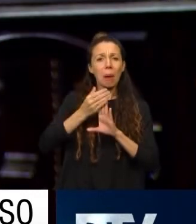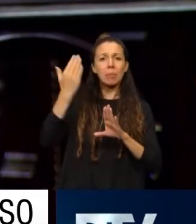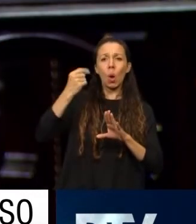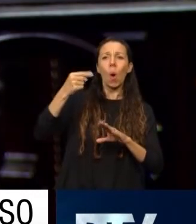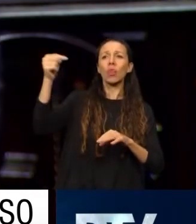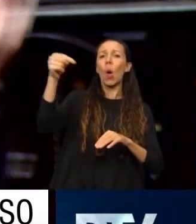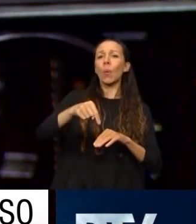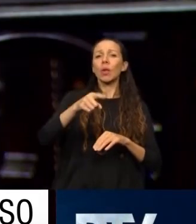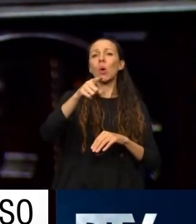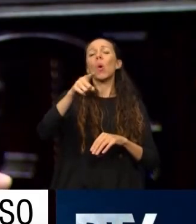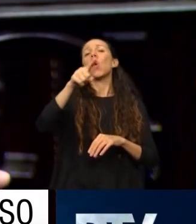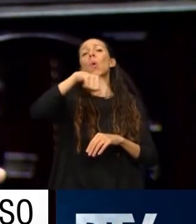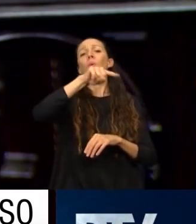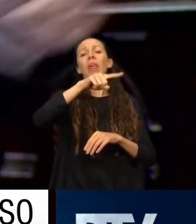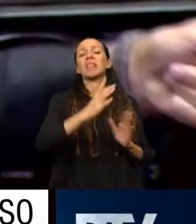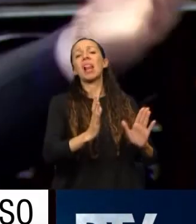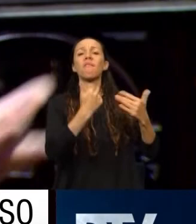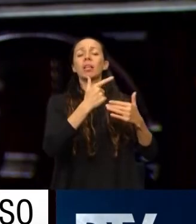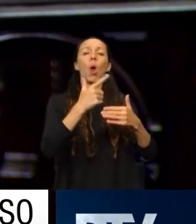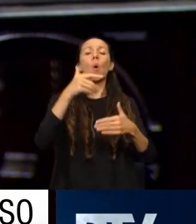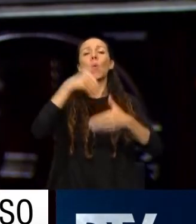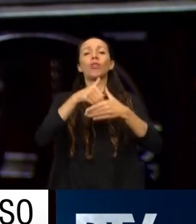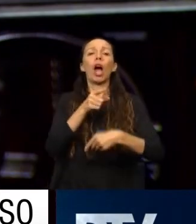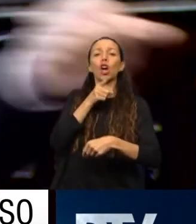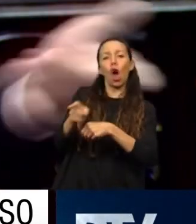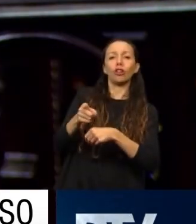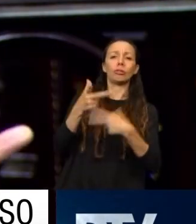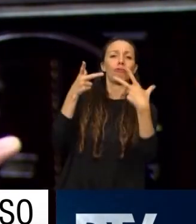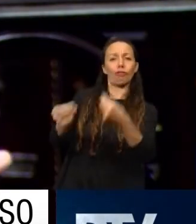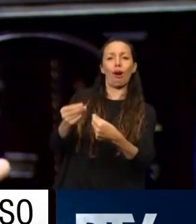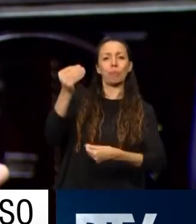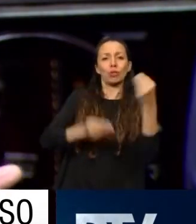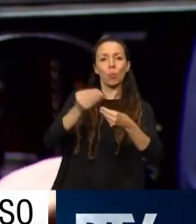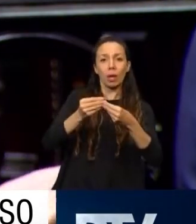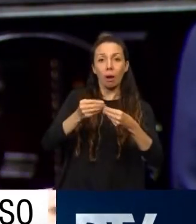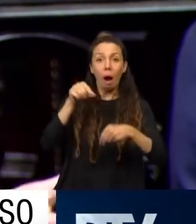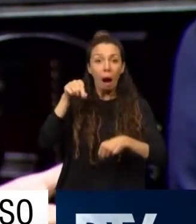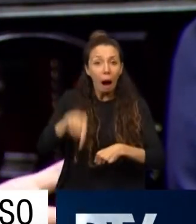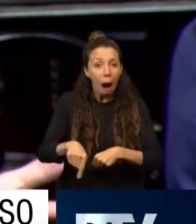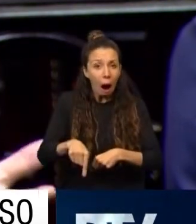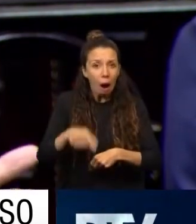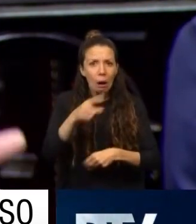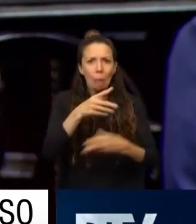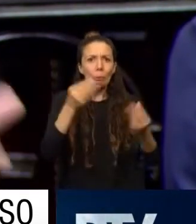se levantaron y votaron en contra del presupuesto. Ahora están preocupados porque no viene y quieren que hable encima.